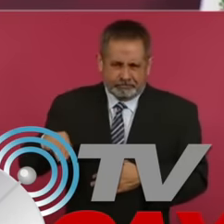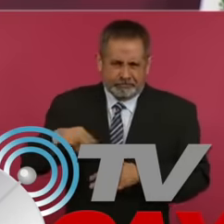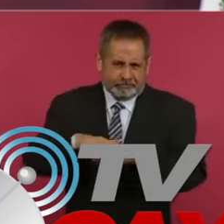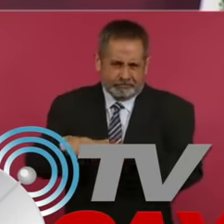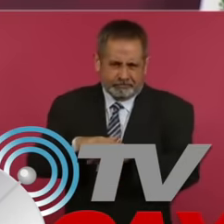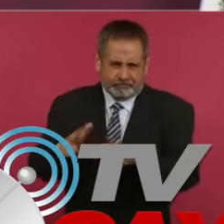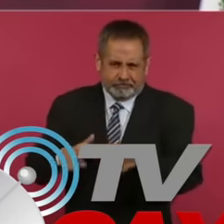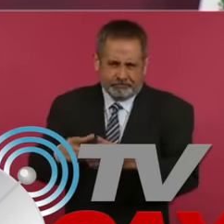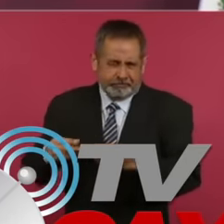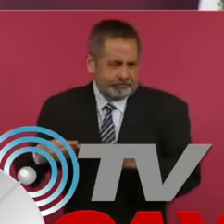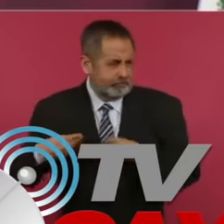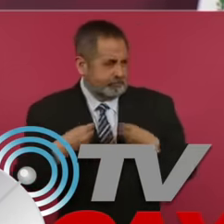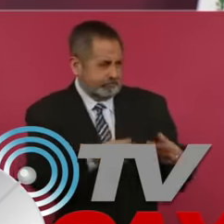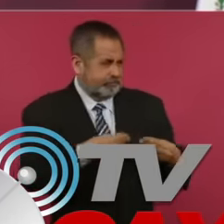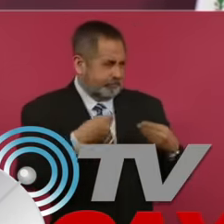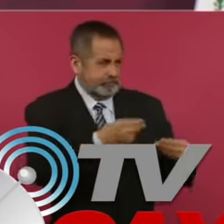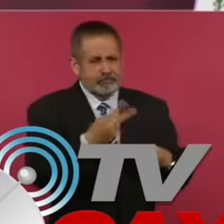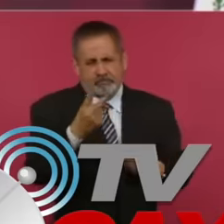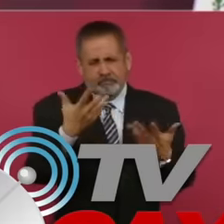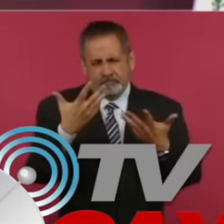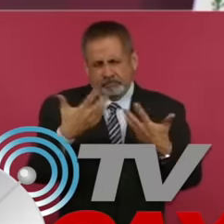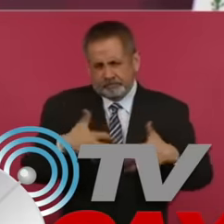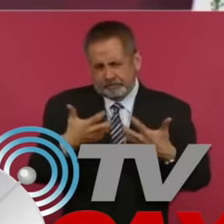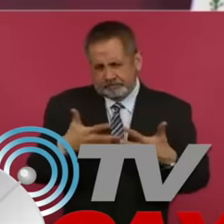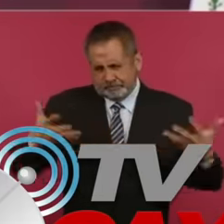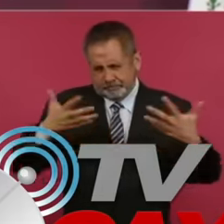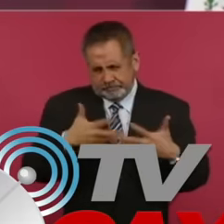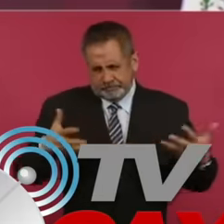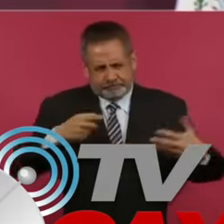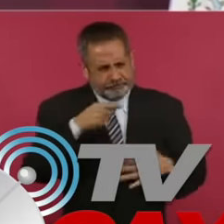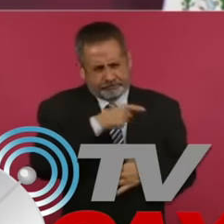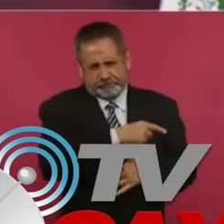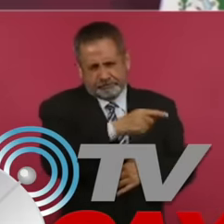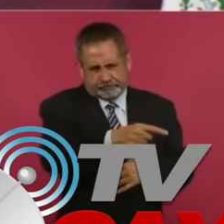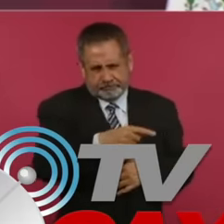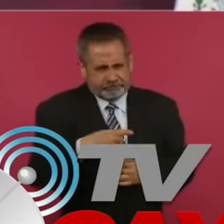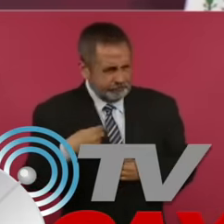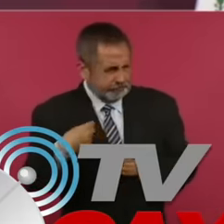a dos empresas muy grandes,